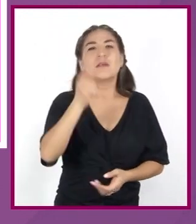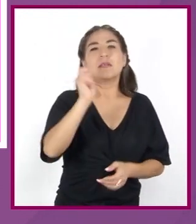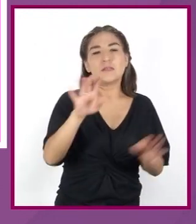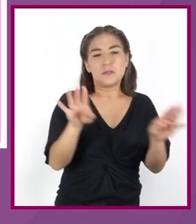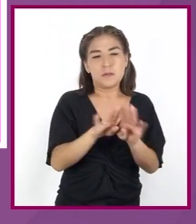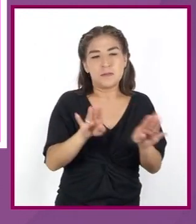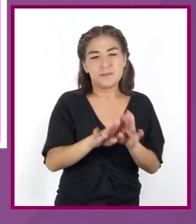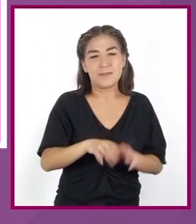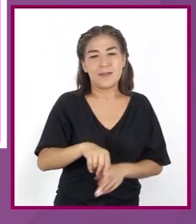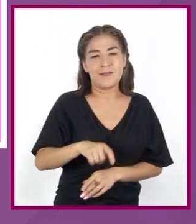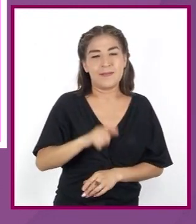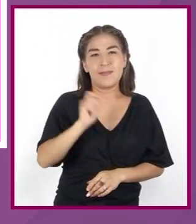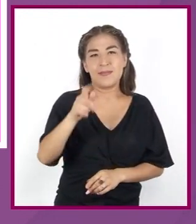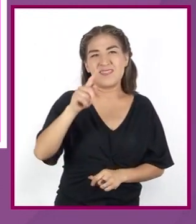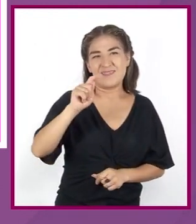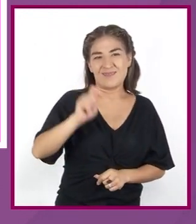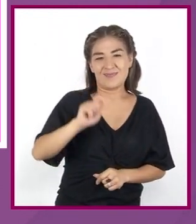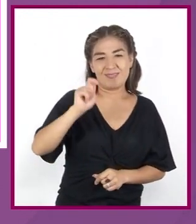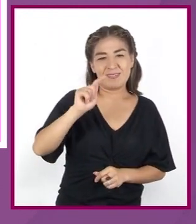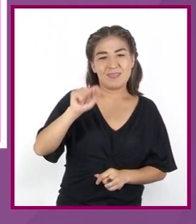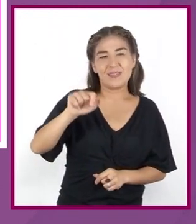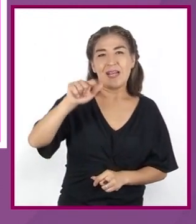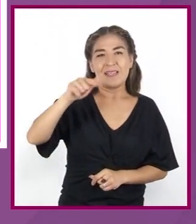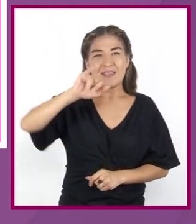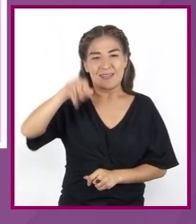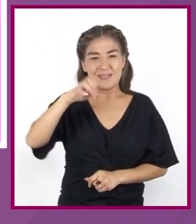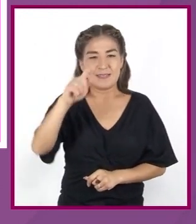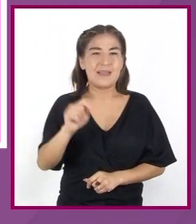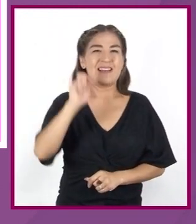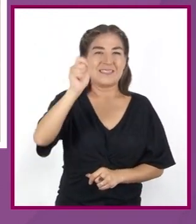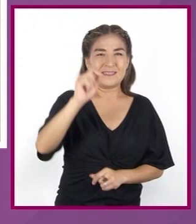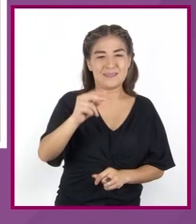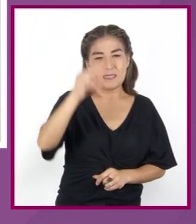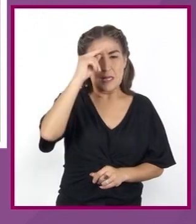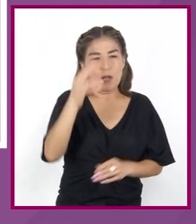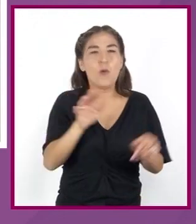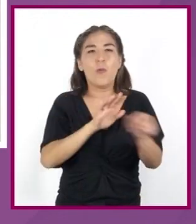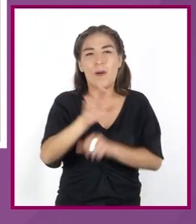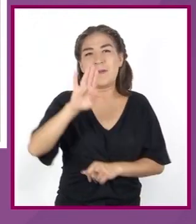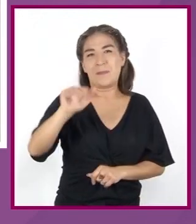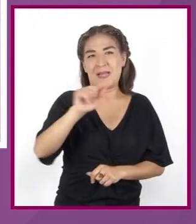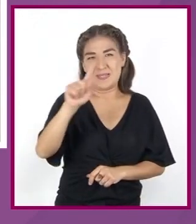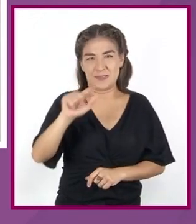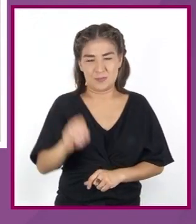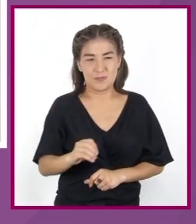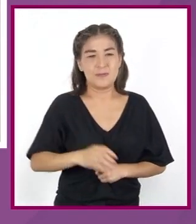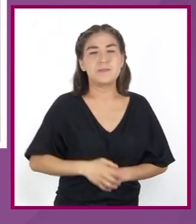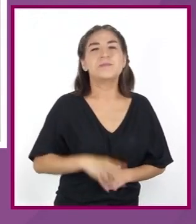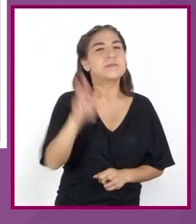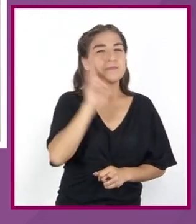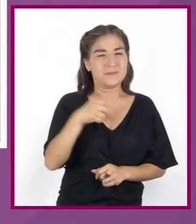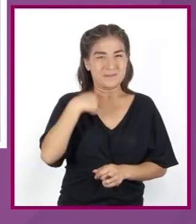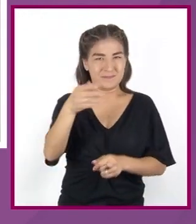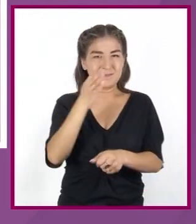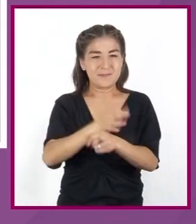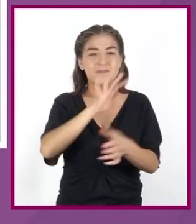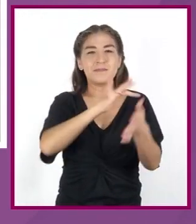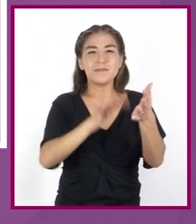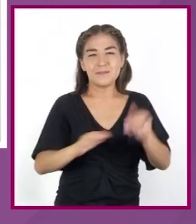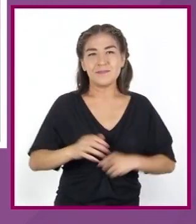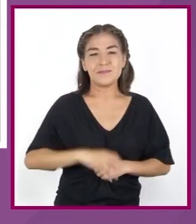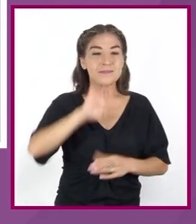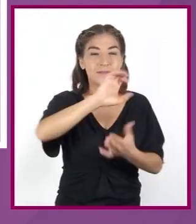como tarjeta inteligente, brazo LNB. A ver, les leo. Contrato